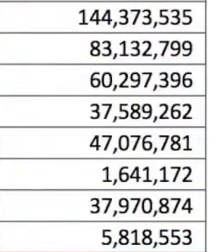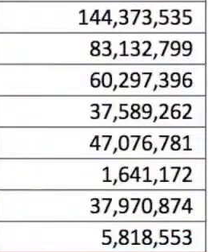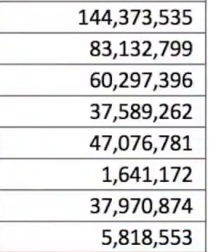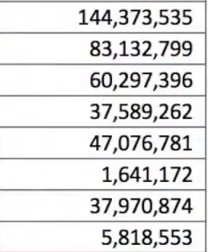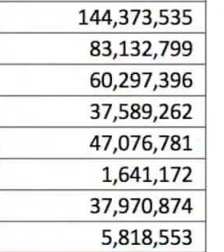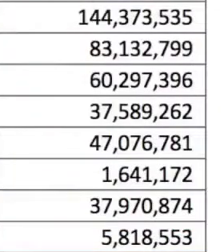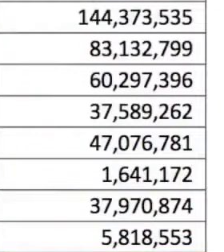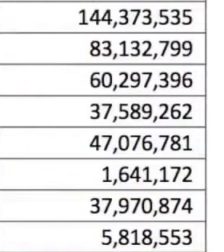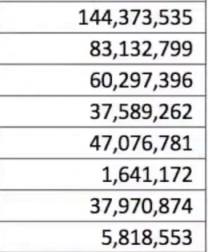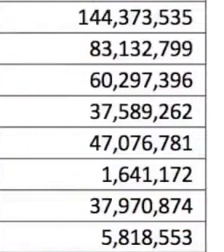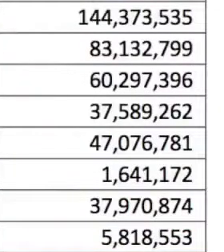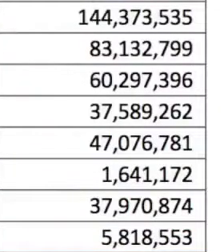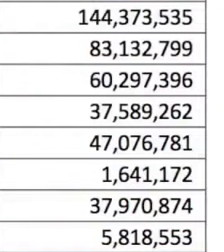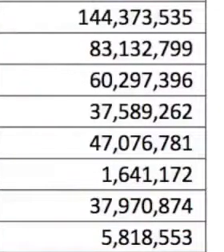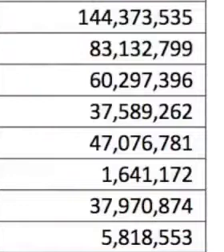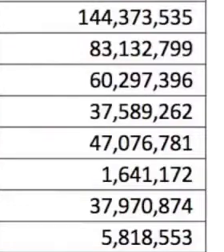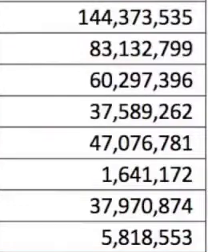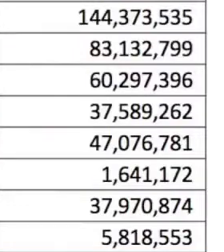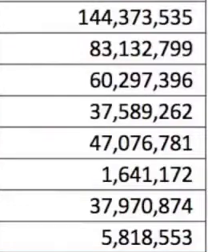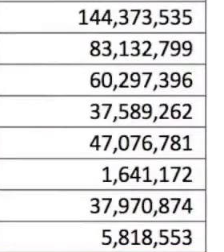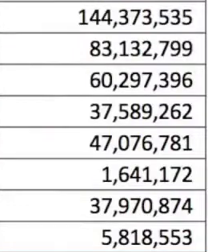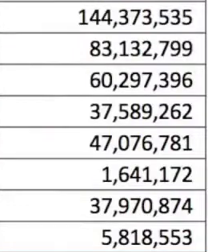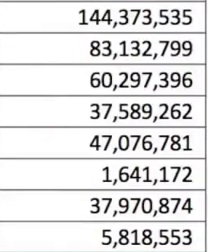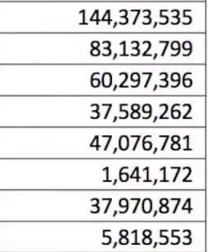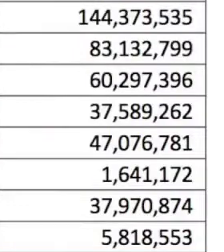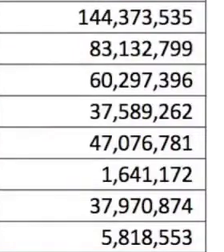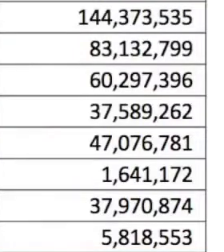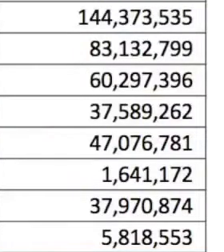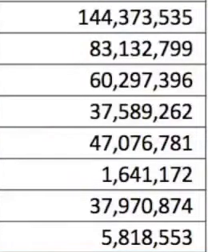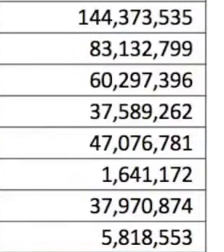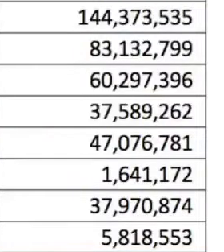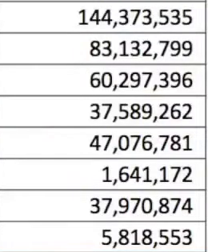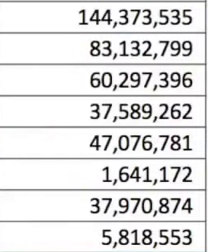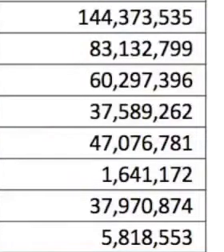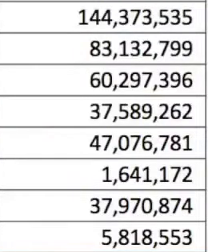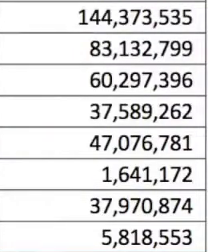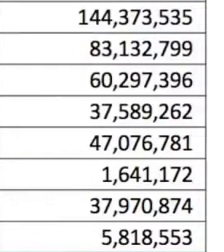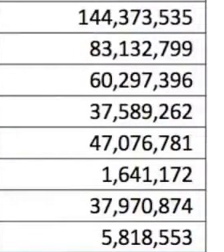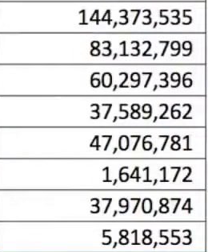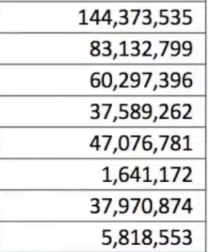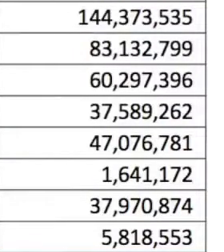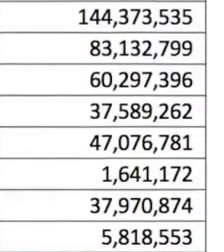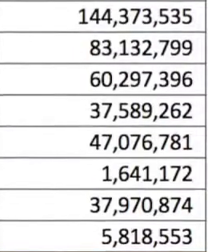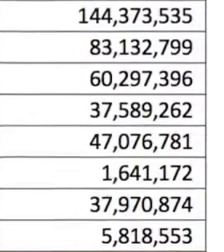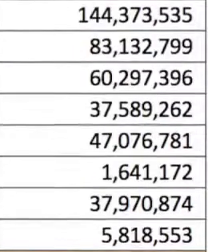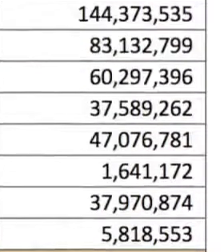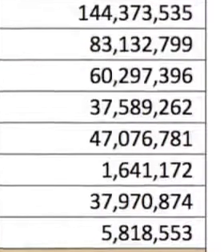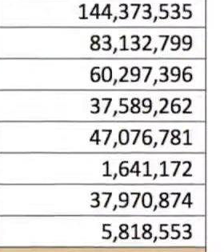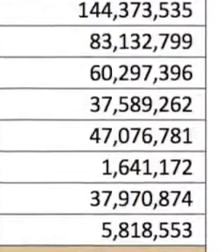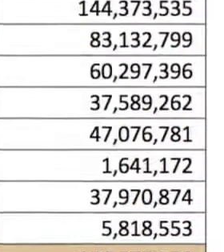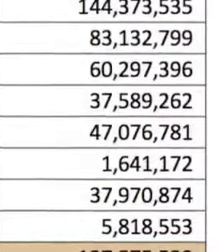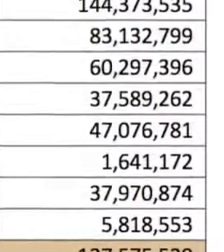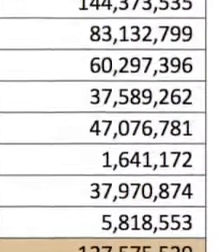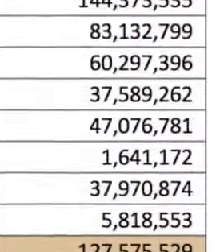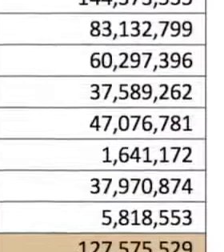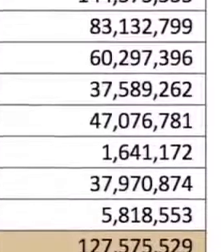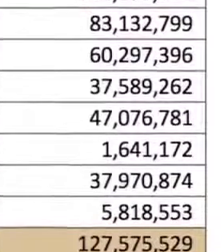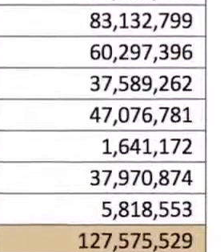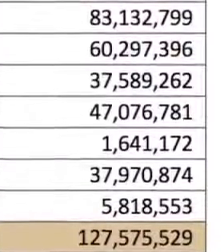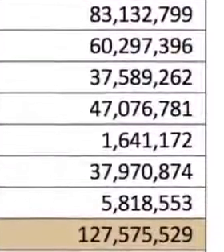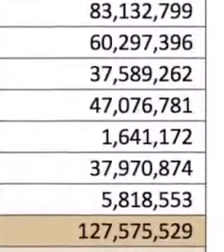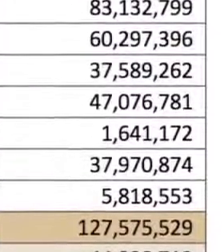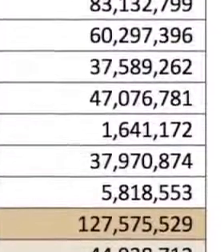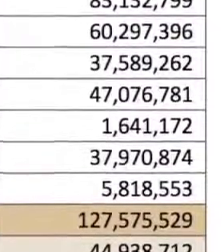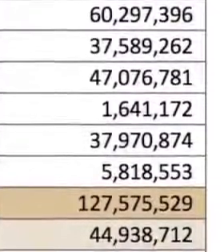columna número 3. Aquí está amplificado. Veamos los primeros 13 hasta llegar a México. El primero es Estados Unidos, que fue el que inició la vacunación. Le sigue China, Israel, Reino Unido,